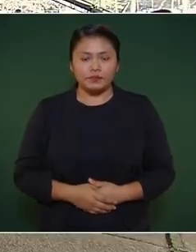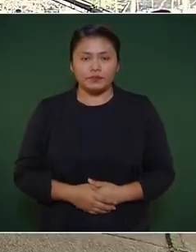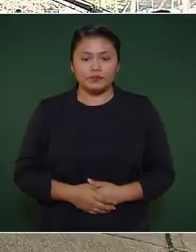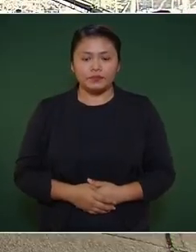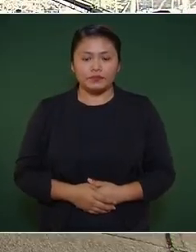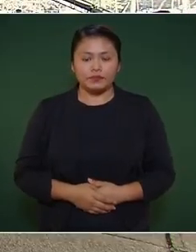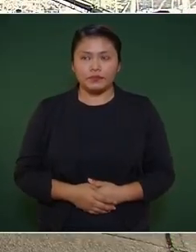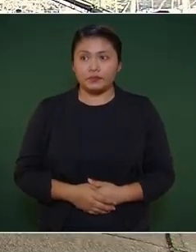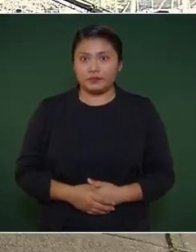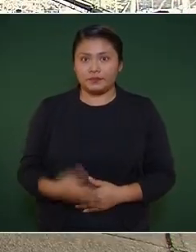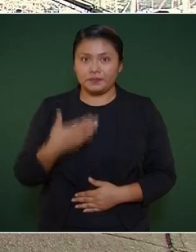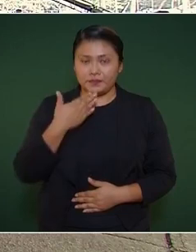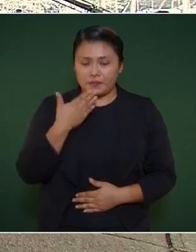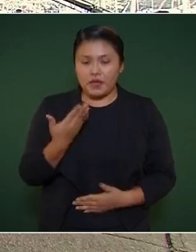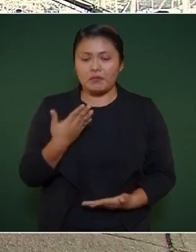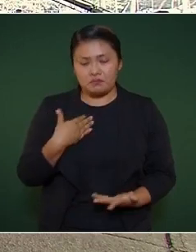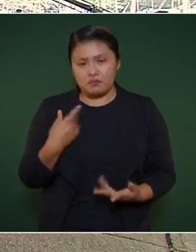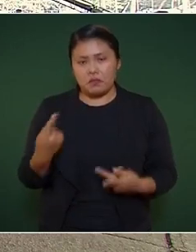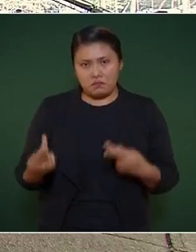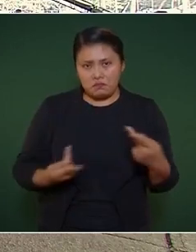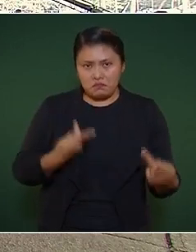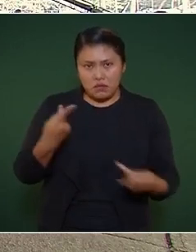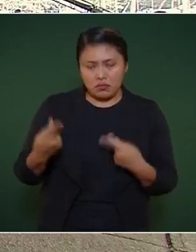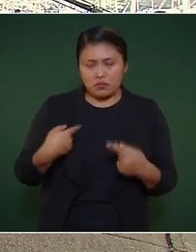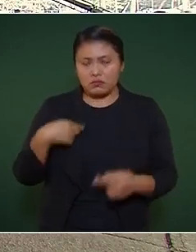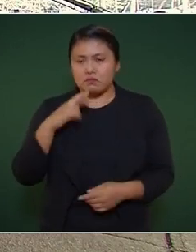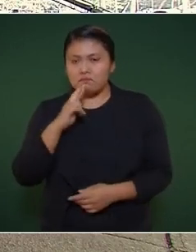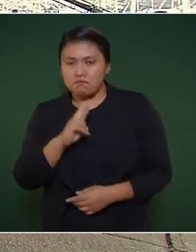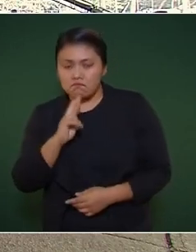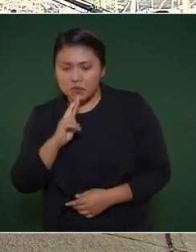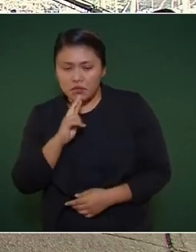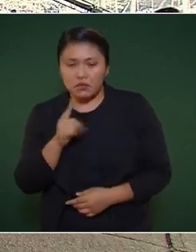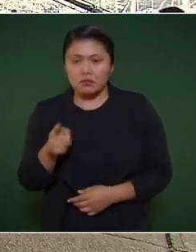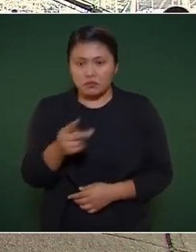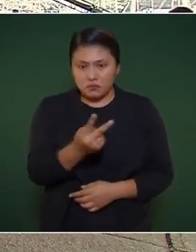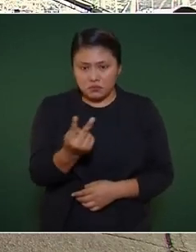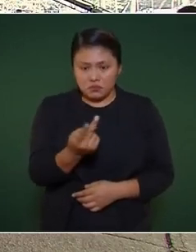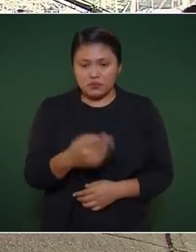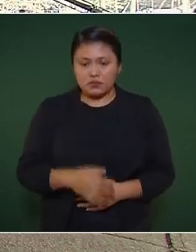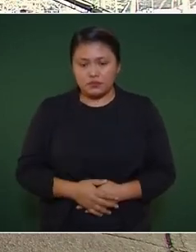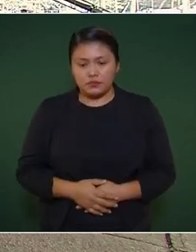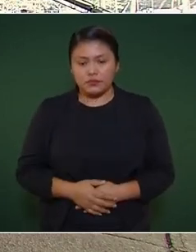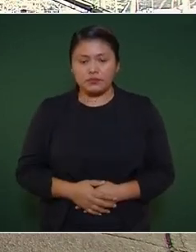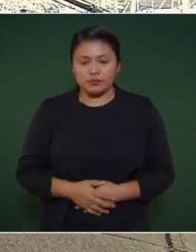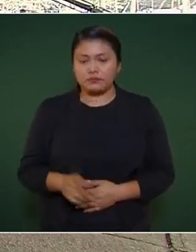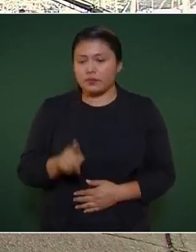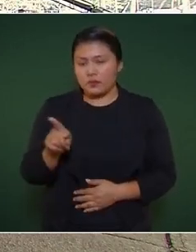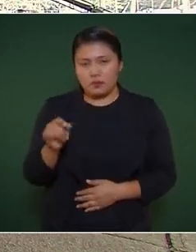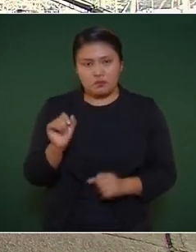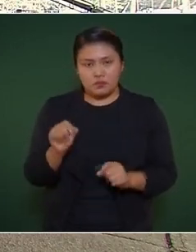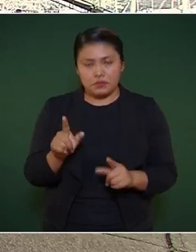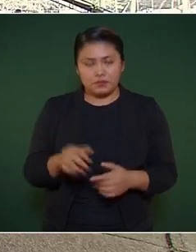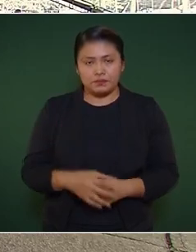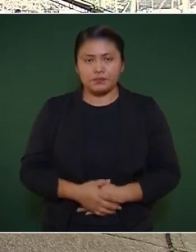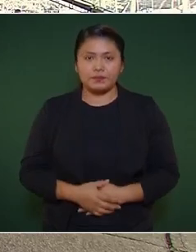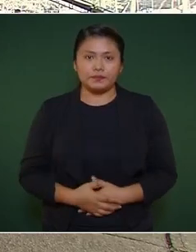Pues muy bien, vamos a preguntas. Pues ustedes dos y seguimos por acá.